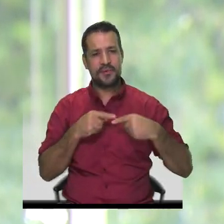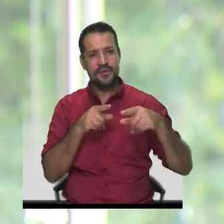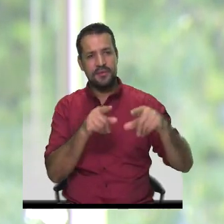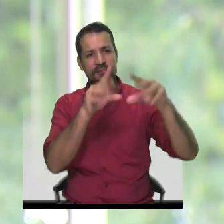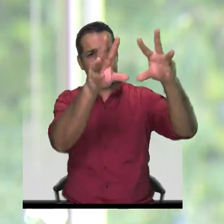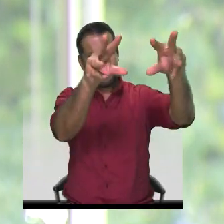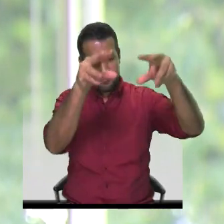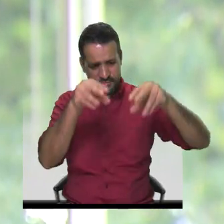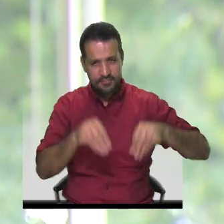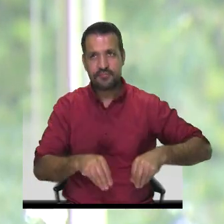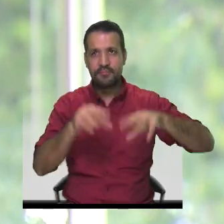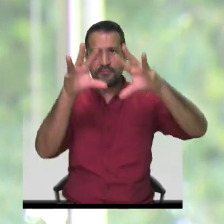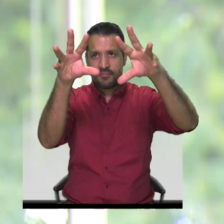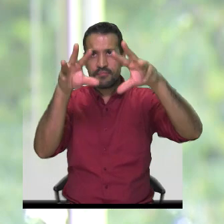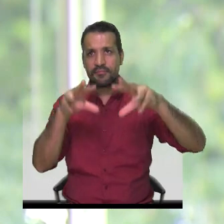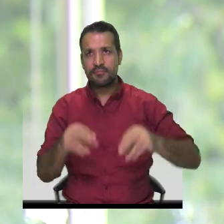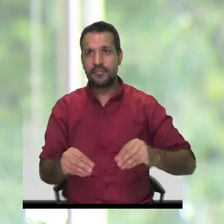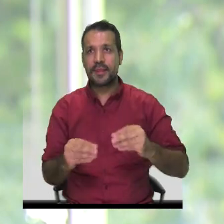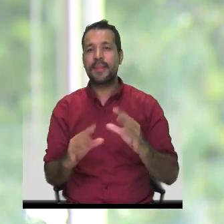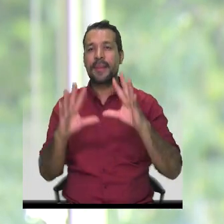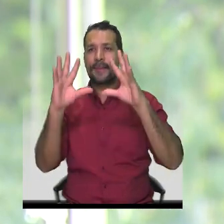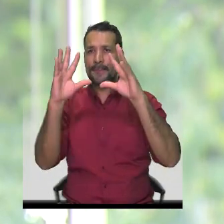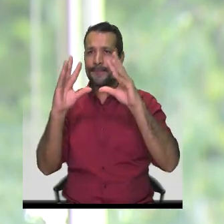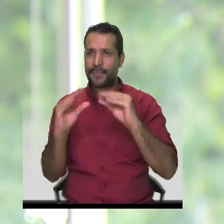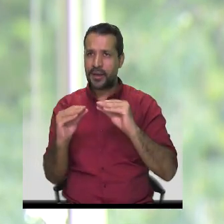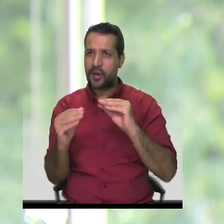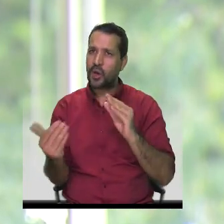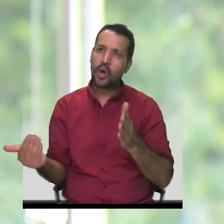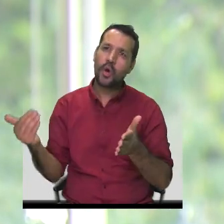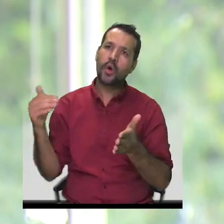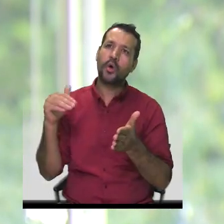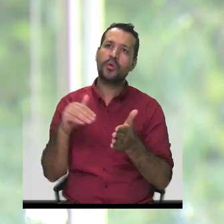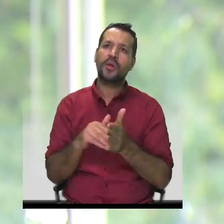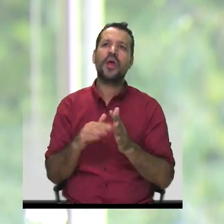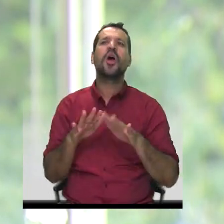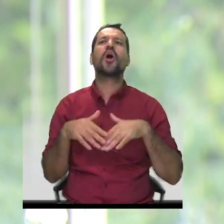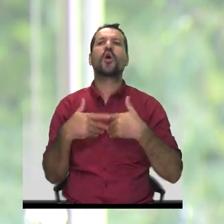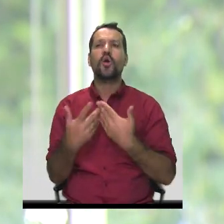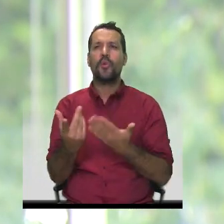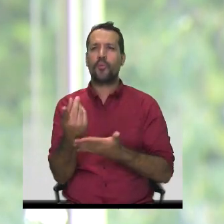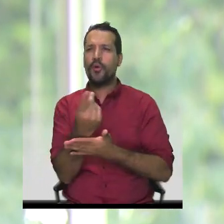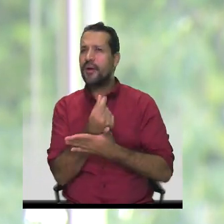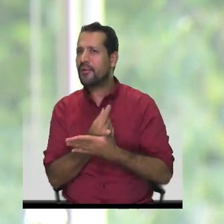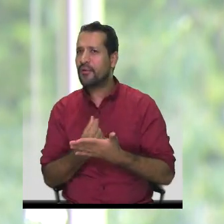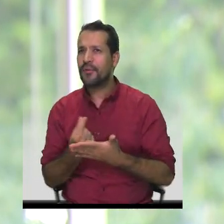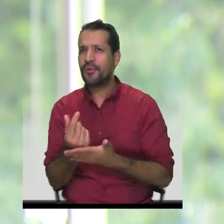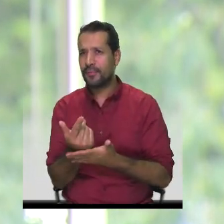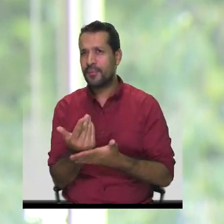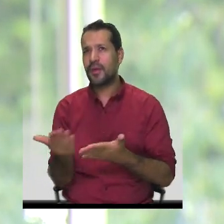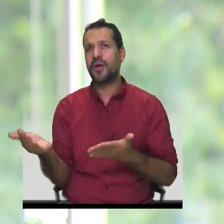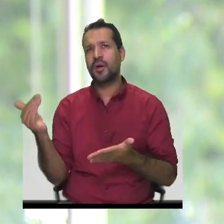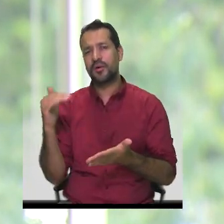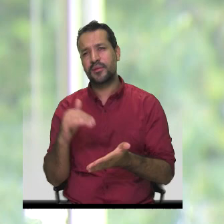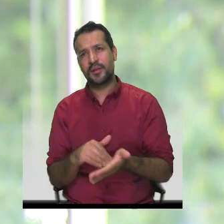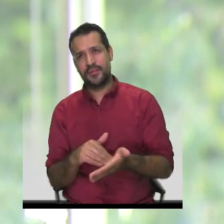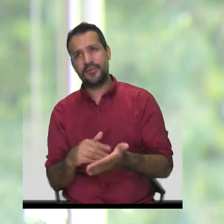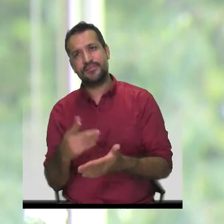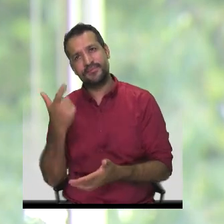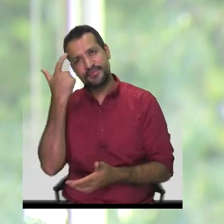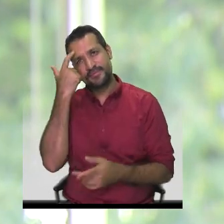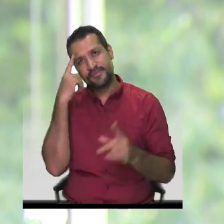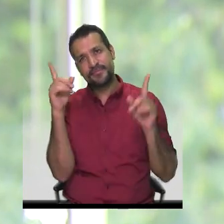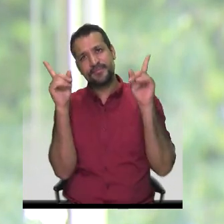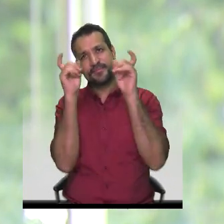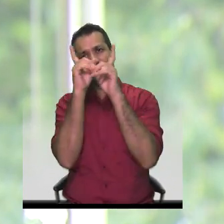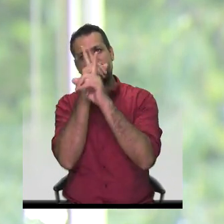acabar. Entonces hay que replantear la forma de nuestra matriz económica. Y segundo, eso es un problema de una